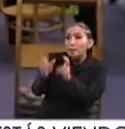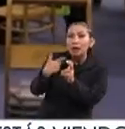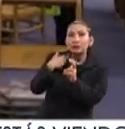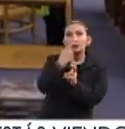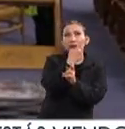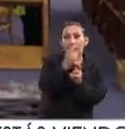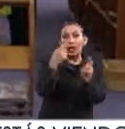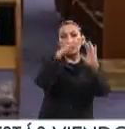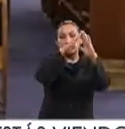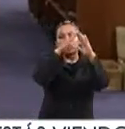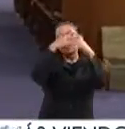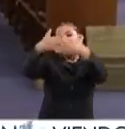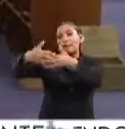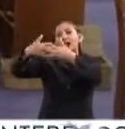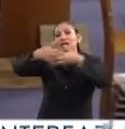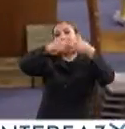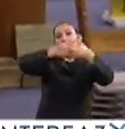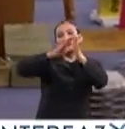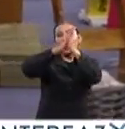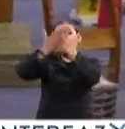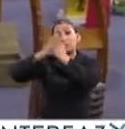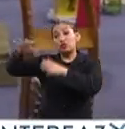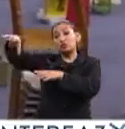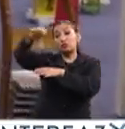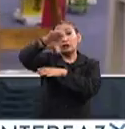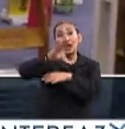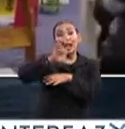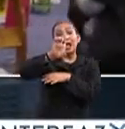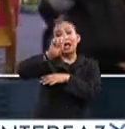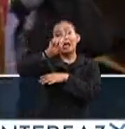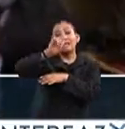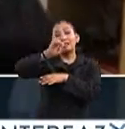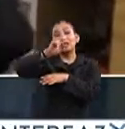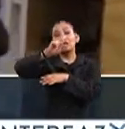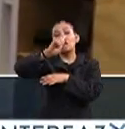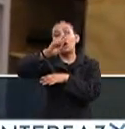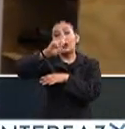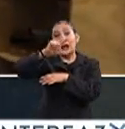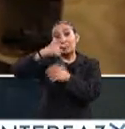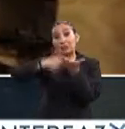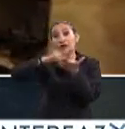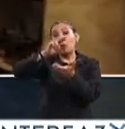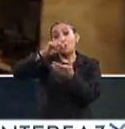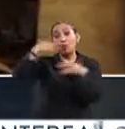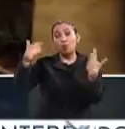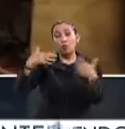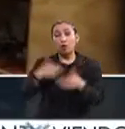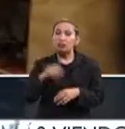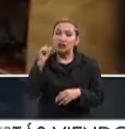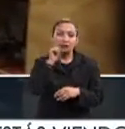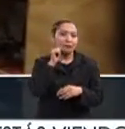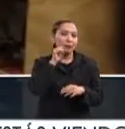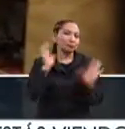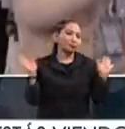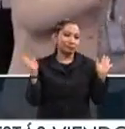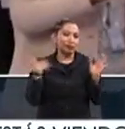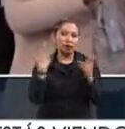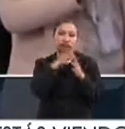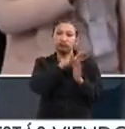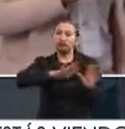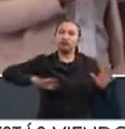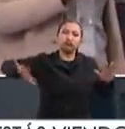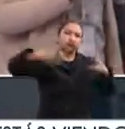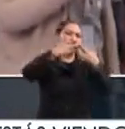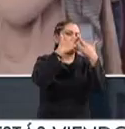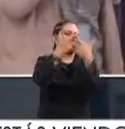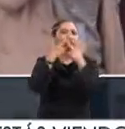de 100 casas editoriales que tiene, o entidades editoriales que tiene la UNAM. Como siempre, pues un